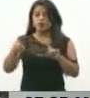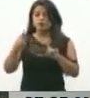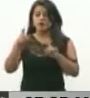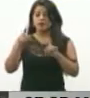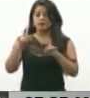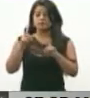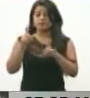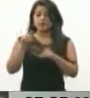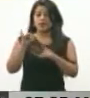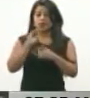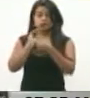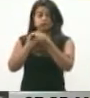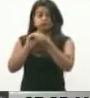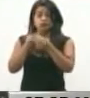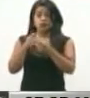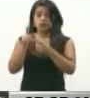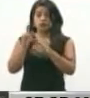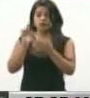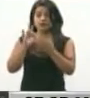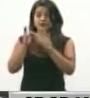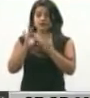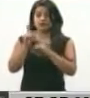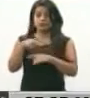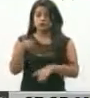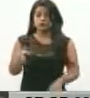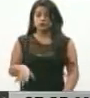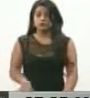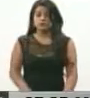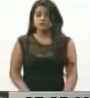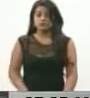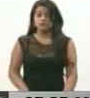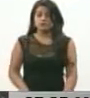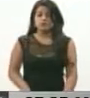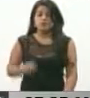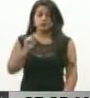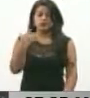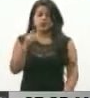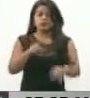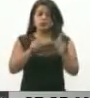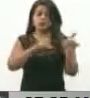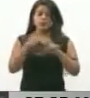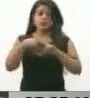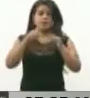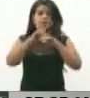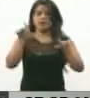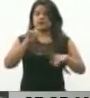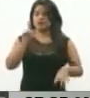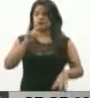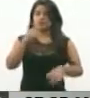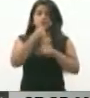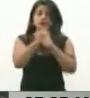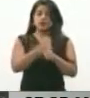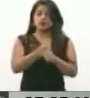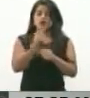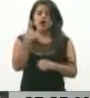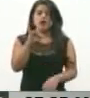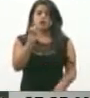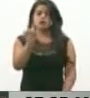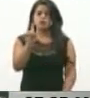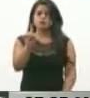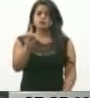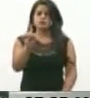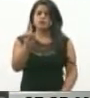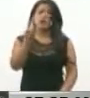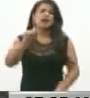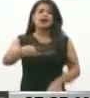la TDA? Bueno, mira, hay unas que ya tenemos listas, pero todavía no están desplegadas, ¿no? Que estamos allí esperando. Hay uno que es un